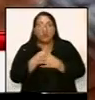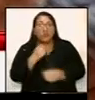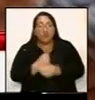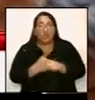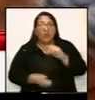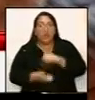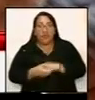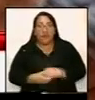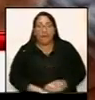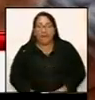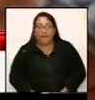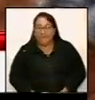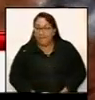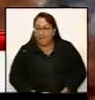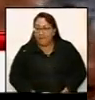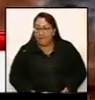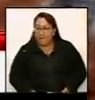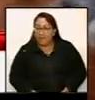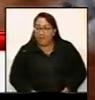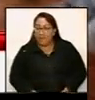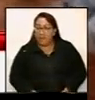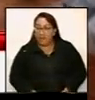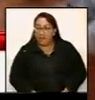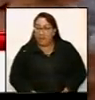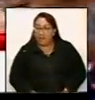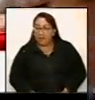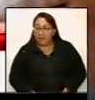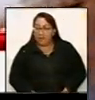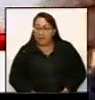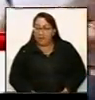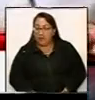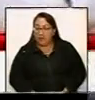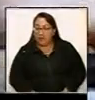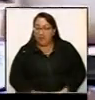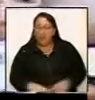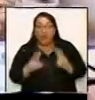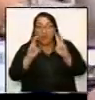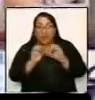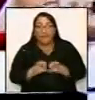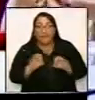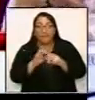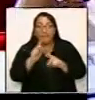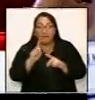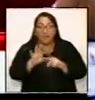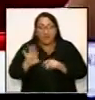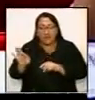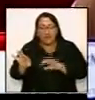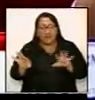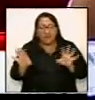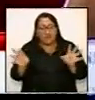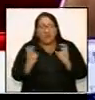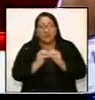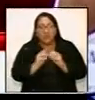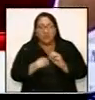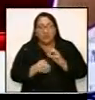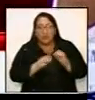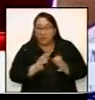tratados. A ver, creo que hay dos temas interesantes, pero que uno no excluye al otro, ¿eh? El caso de lo que